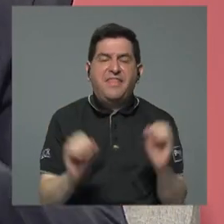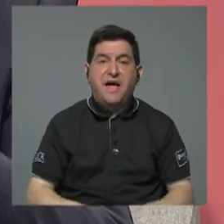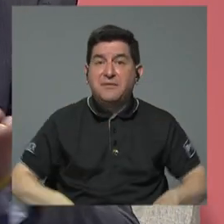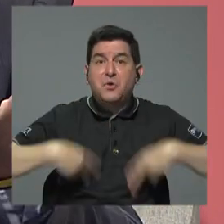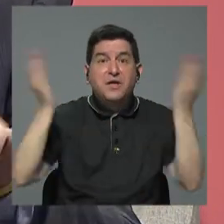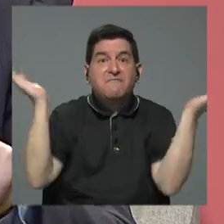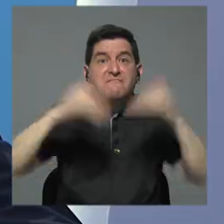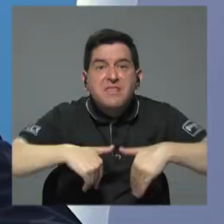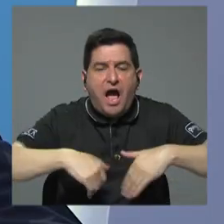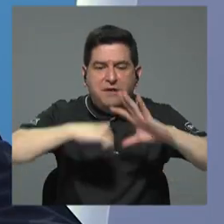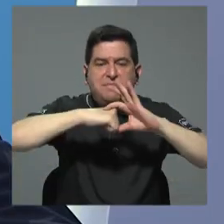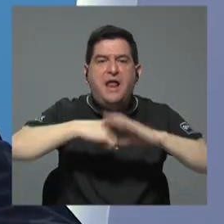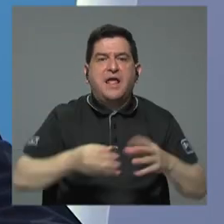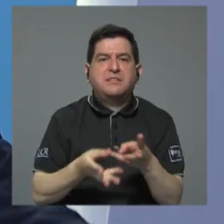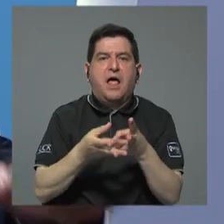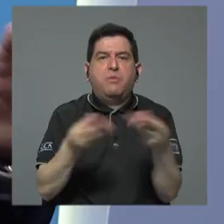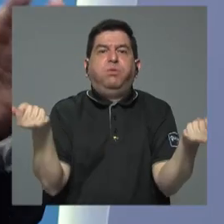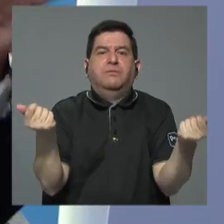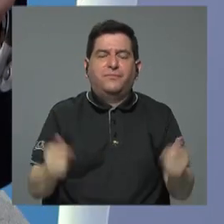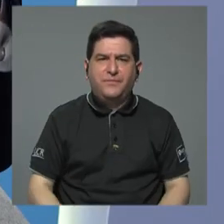vida, no va a haber planeta. Pero José María, perdón.